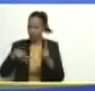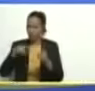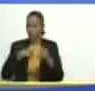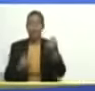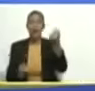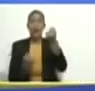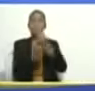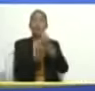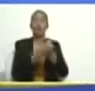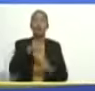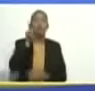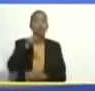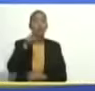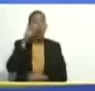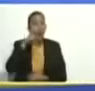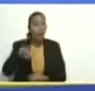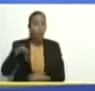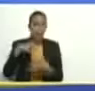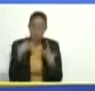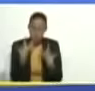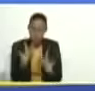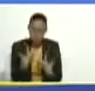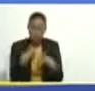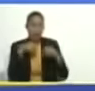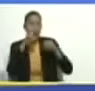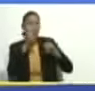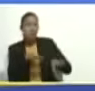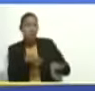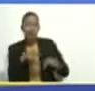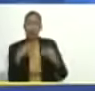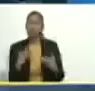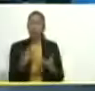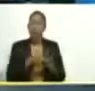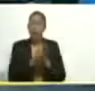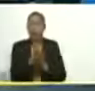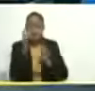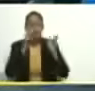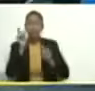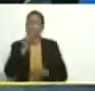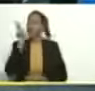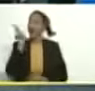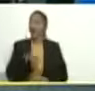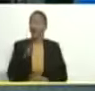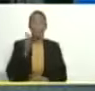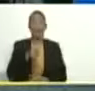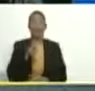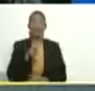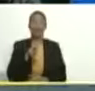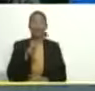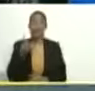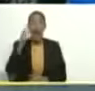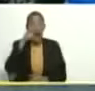flaqueó, nunca el pueblo se desmoralizó, nunca el pueblo se acobardó, jamás se ha acobardado, nunca.